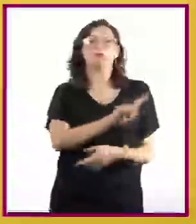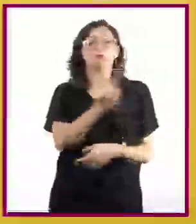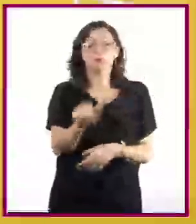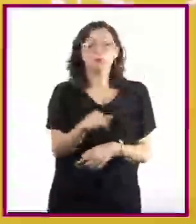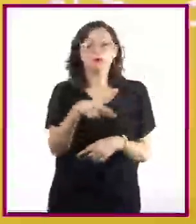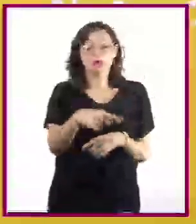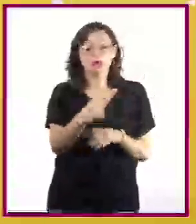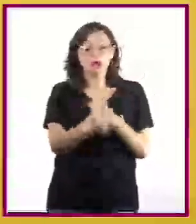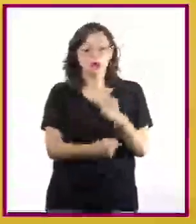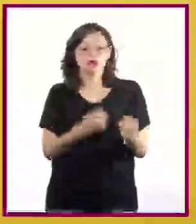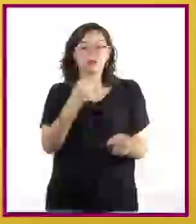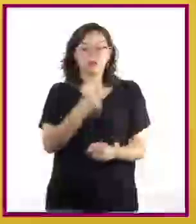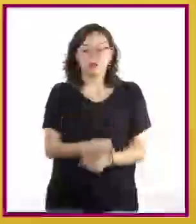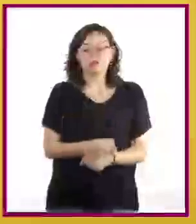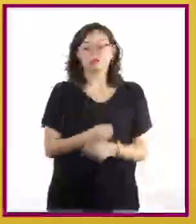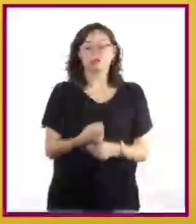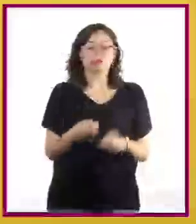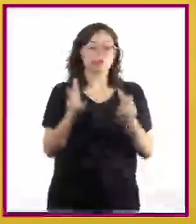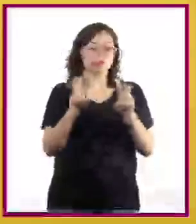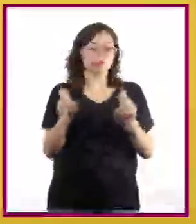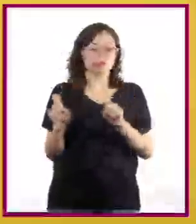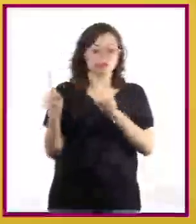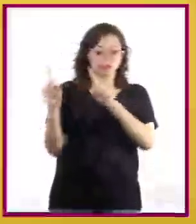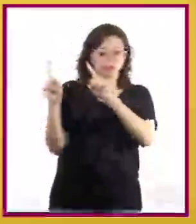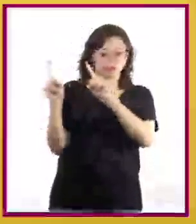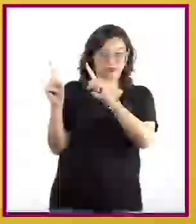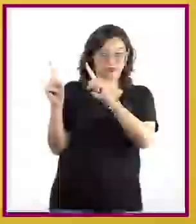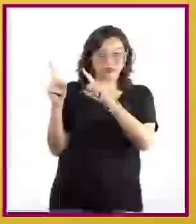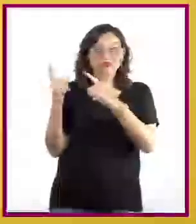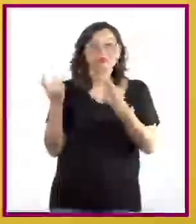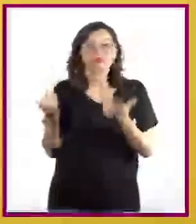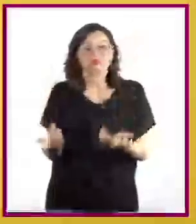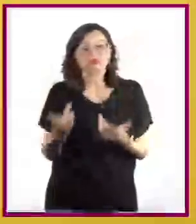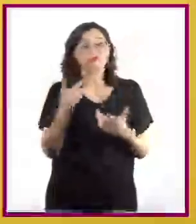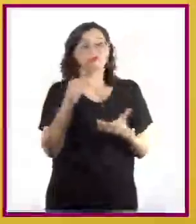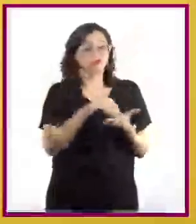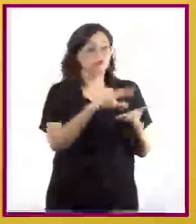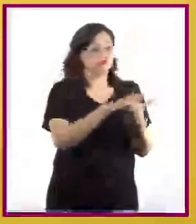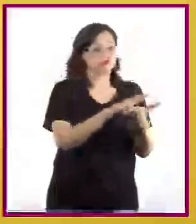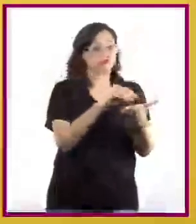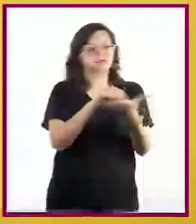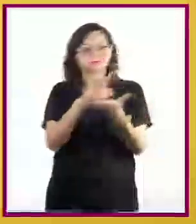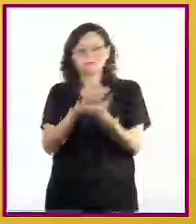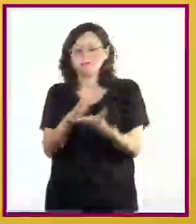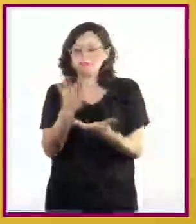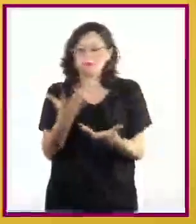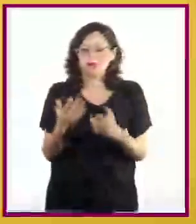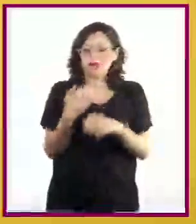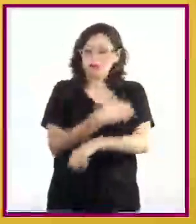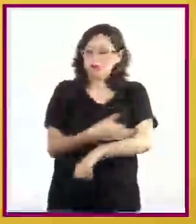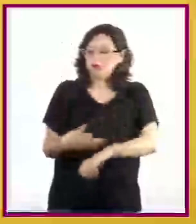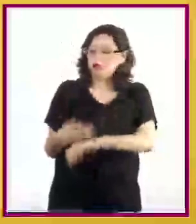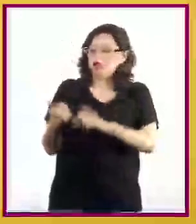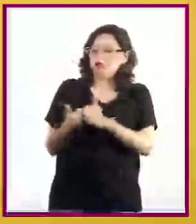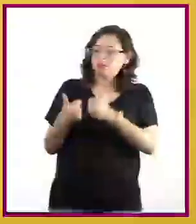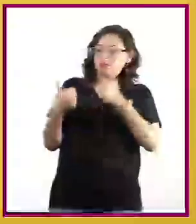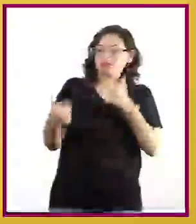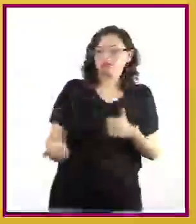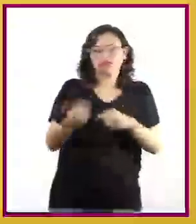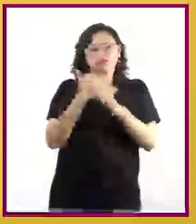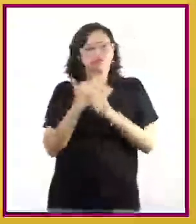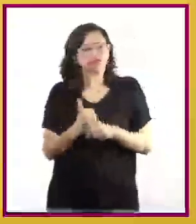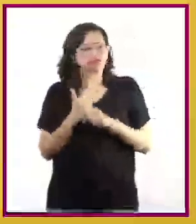del cancionero y romancero de ausencias, donde plasma vehementemente el dolor de no estar con su familia y la angustia